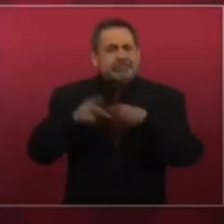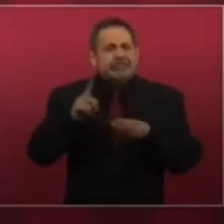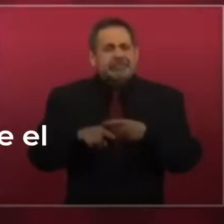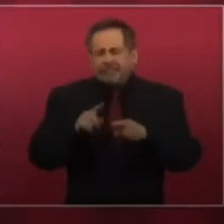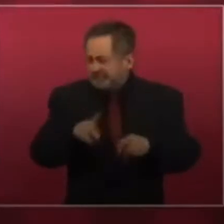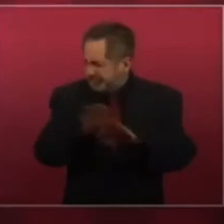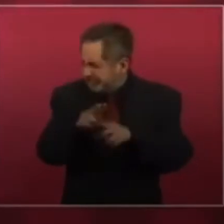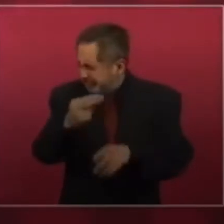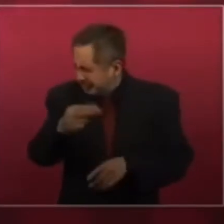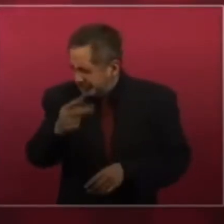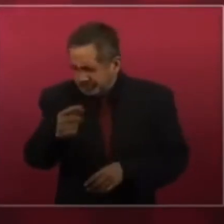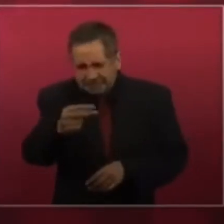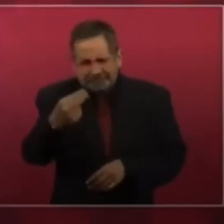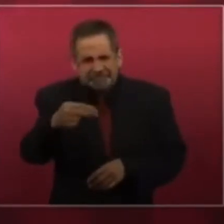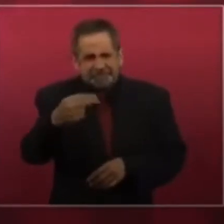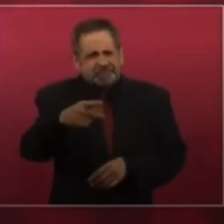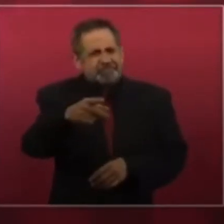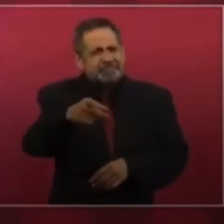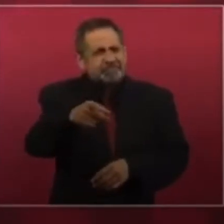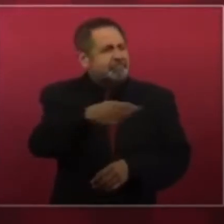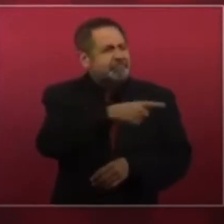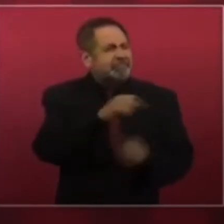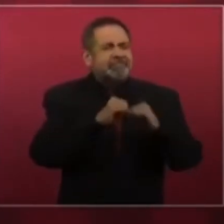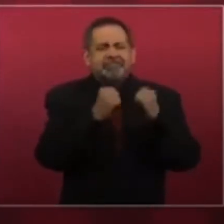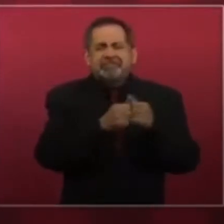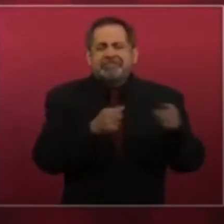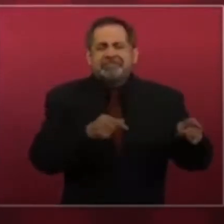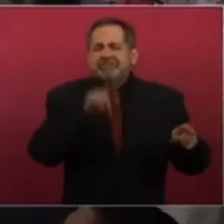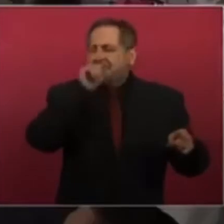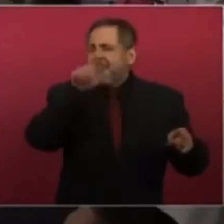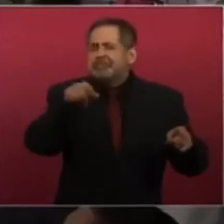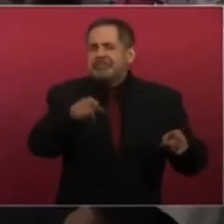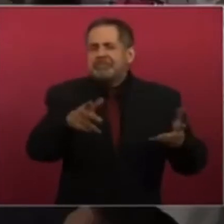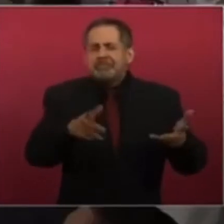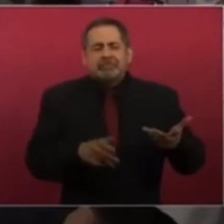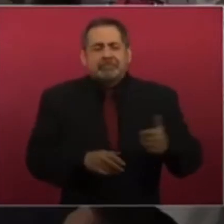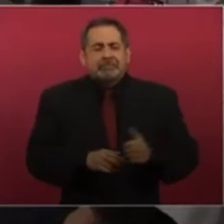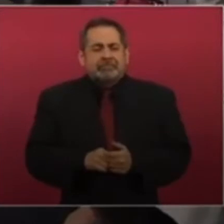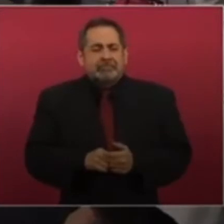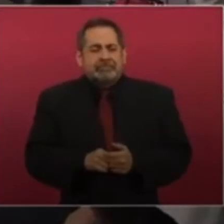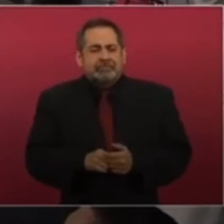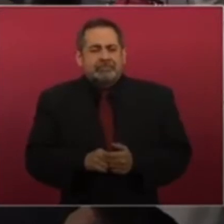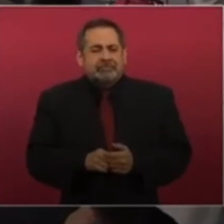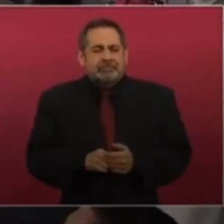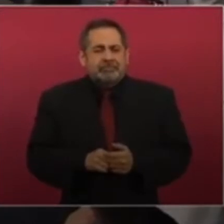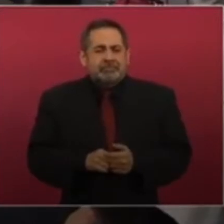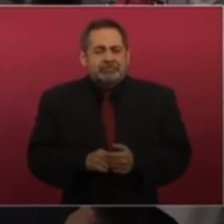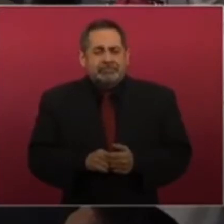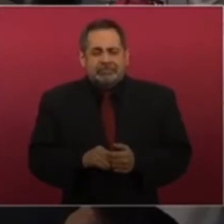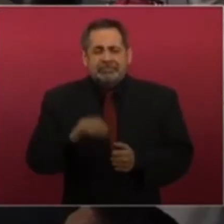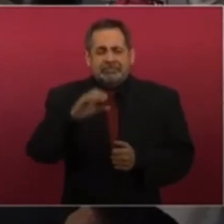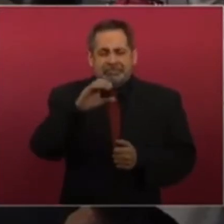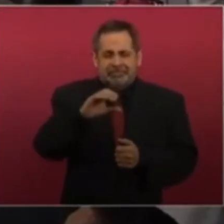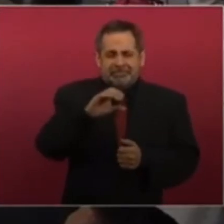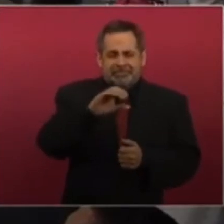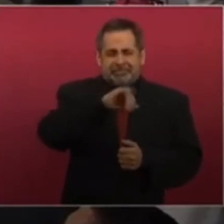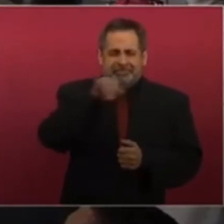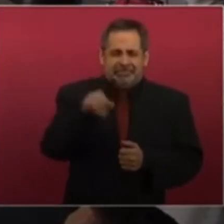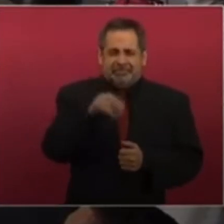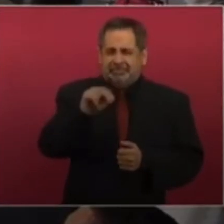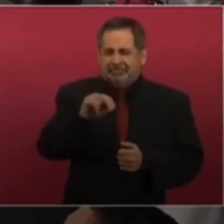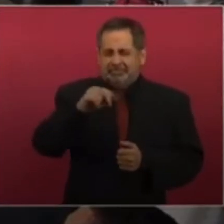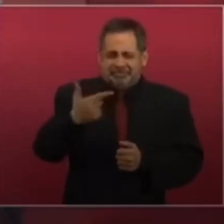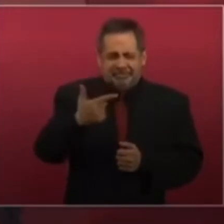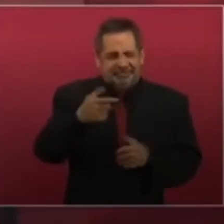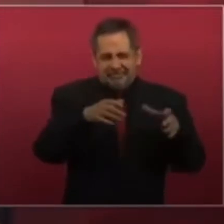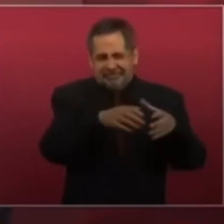el presidente del es manuel lópez obrador exhortó al cártel jalisco nueva generación a cambiar el nombre de la organización esto debido a que afecta a la imagen de